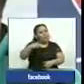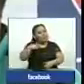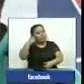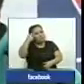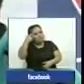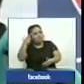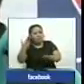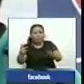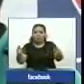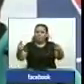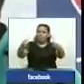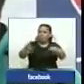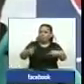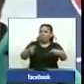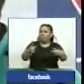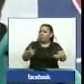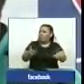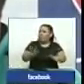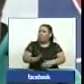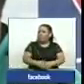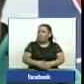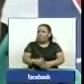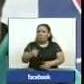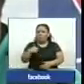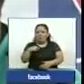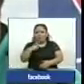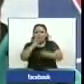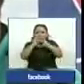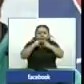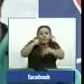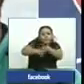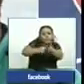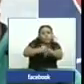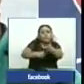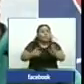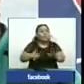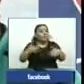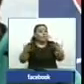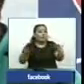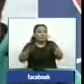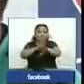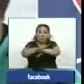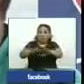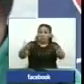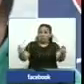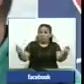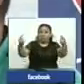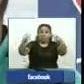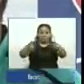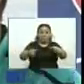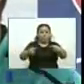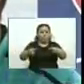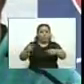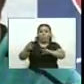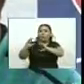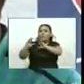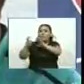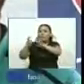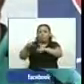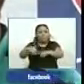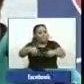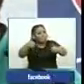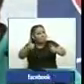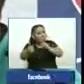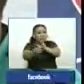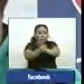bien y cuando uno llegue a una final lo va entregar todo. Aquel último partido de acá con Sancionate jugamos muy bien, eso